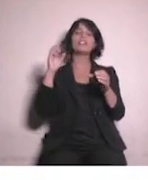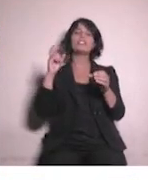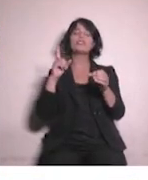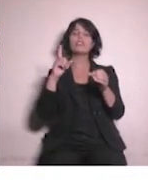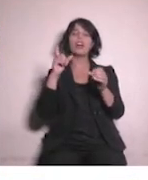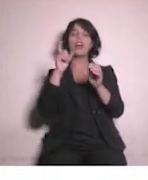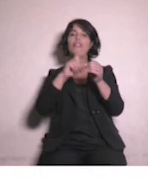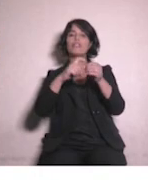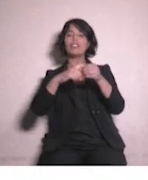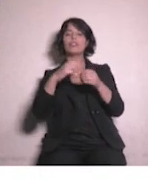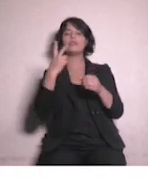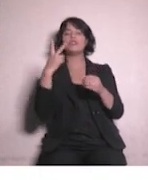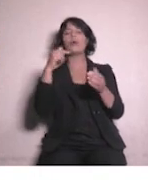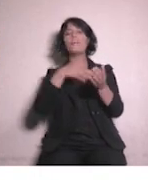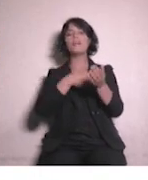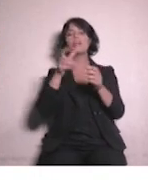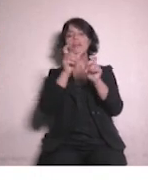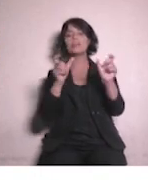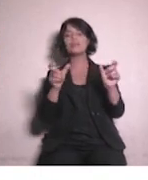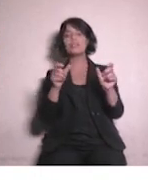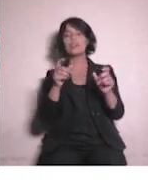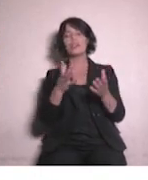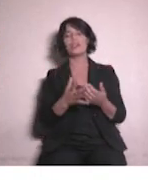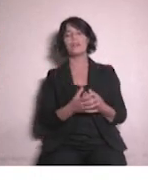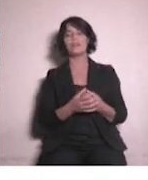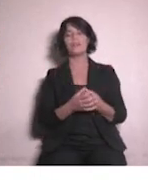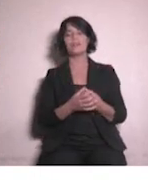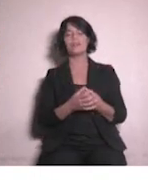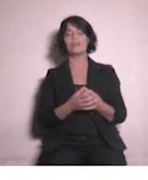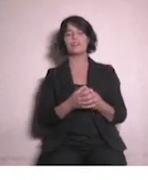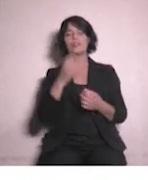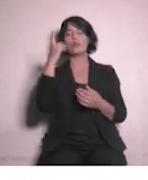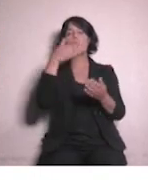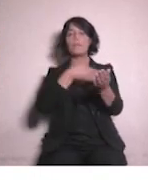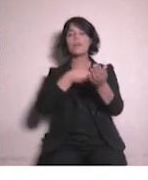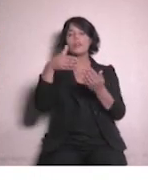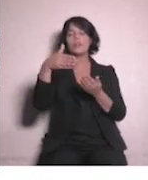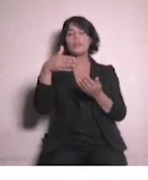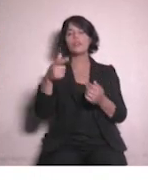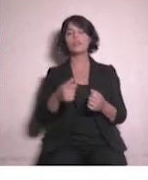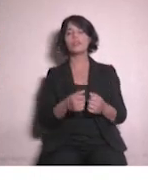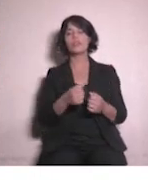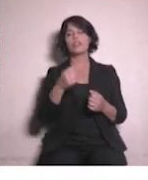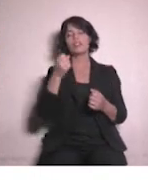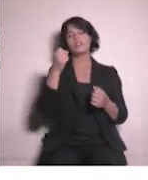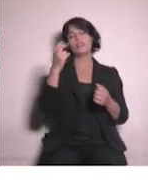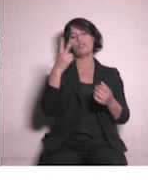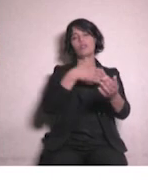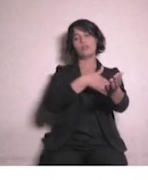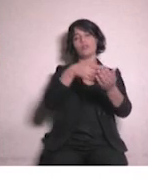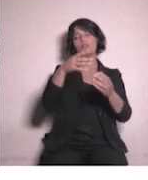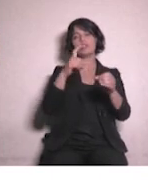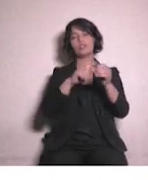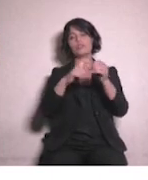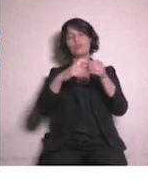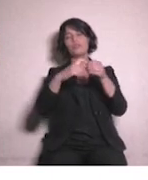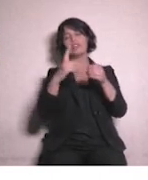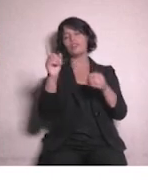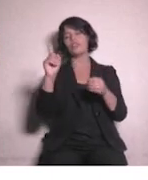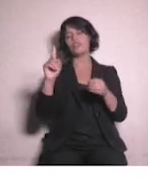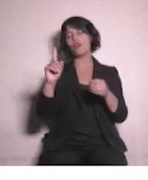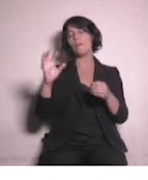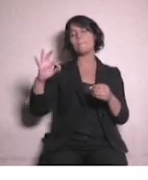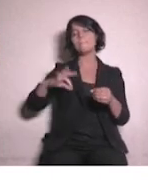personas, de los cuales un millón, prácticamente los 2 millones, son afiliados no pensionados.